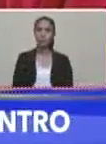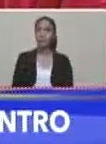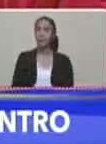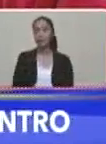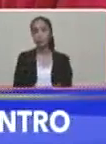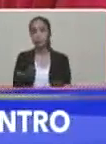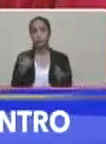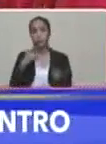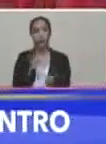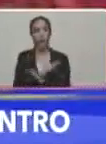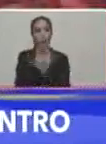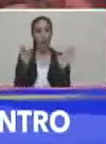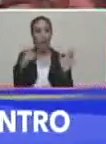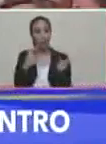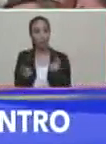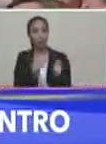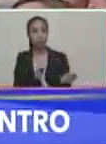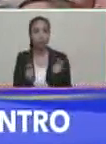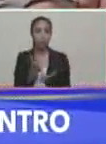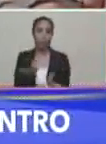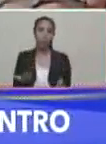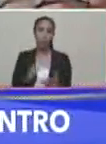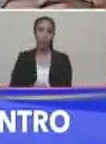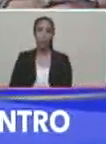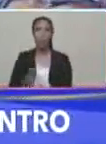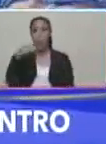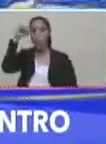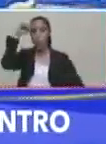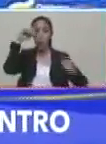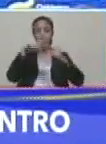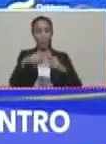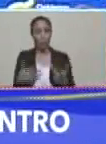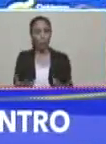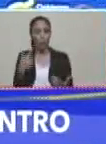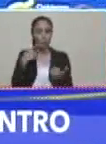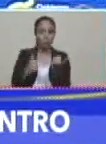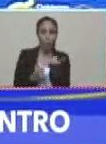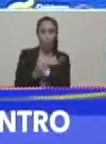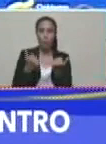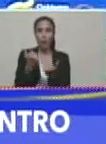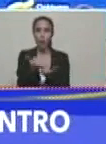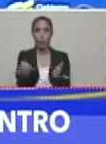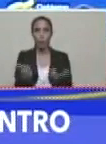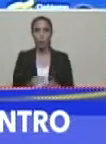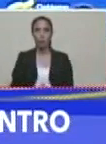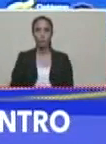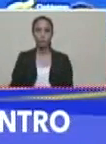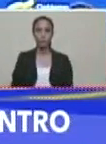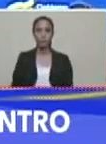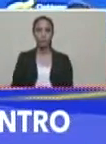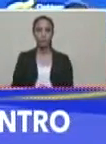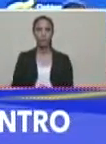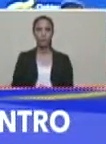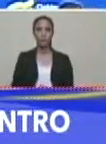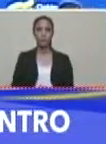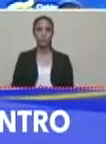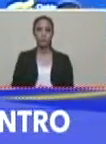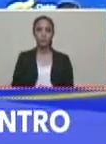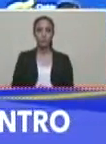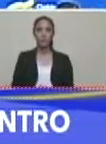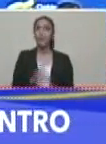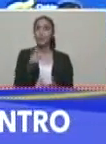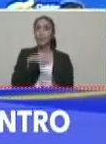en clave de futuro, y una de las grandes metas es apoyar al plan